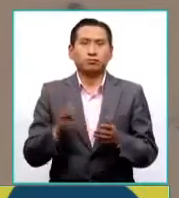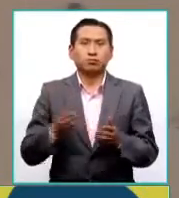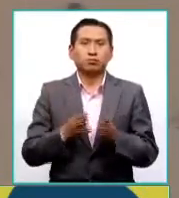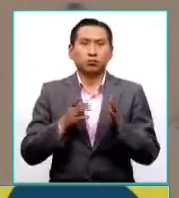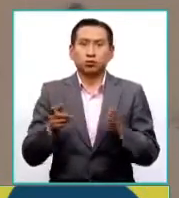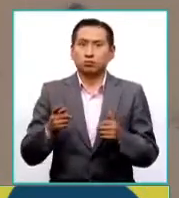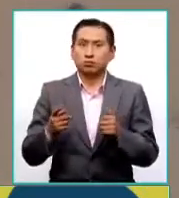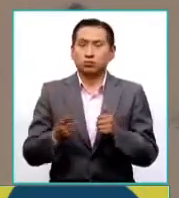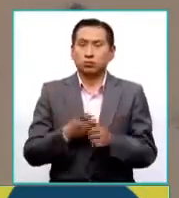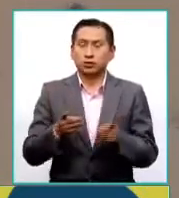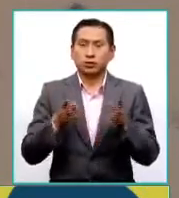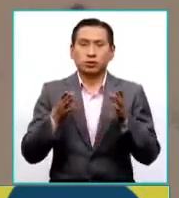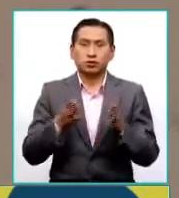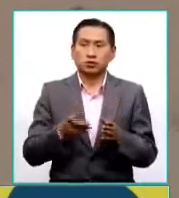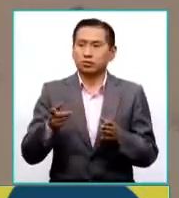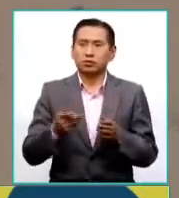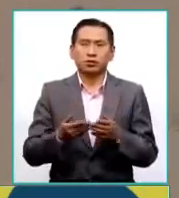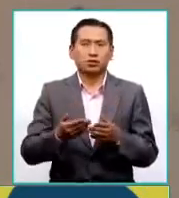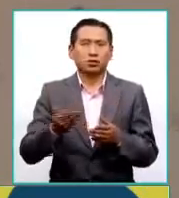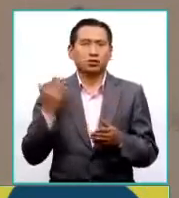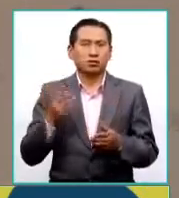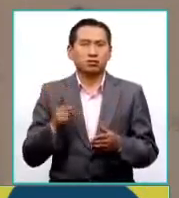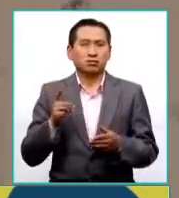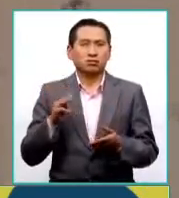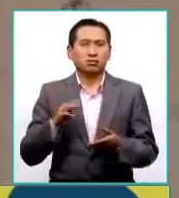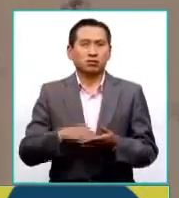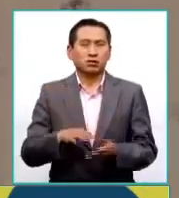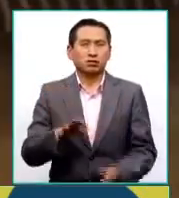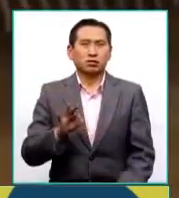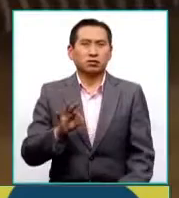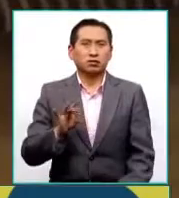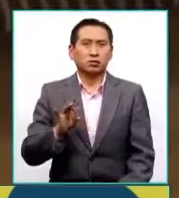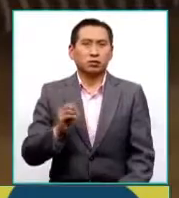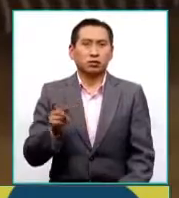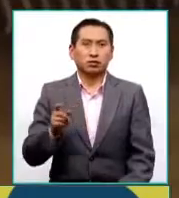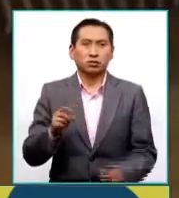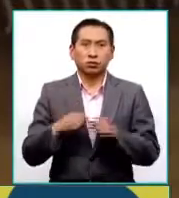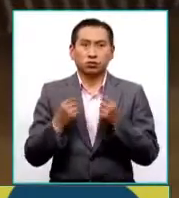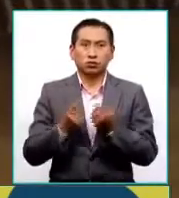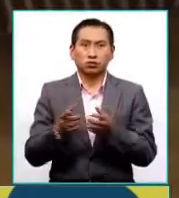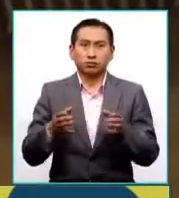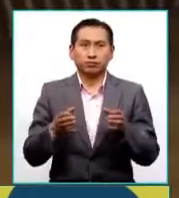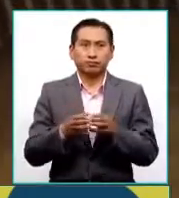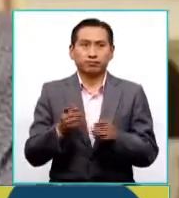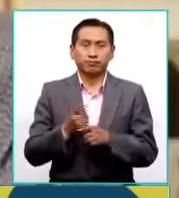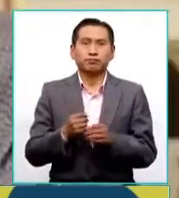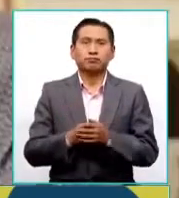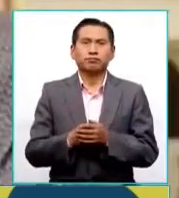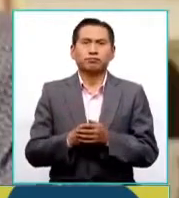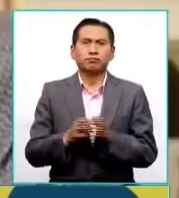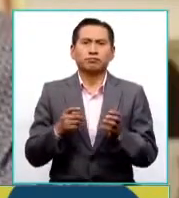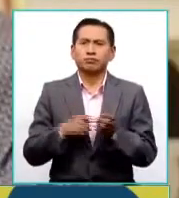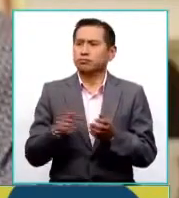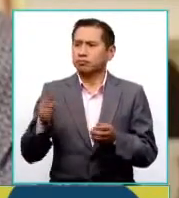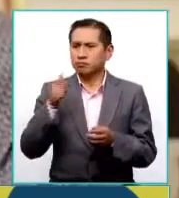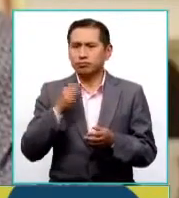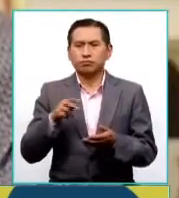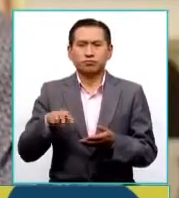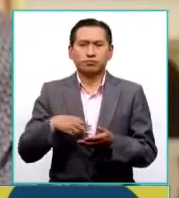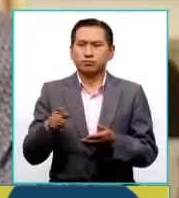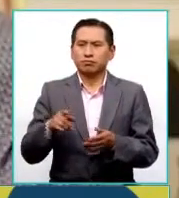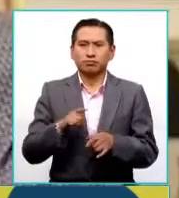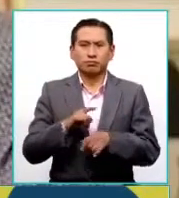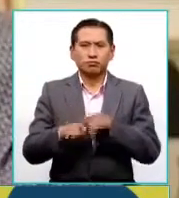el primer director de Maroyu a finales de 1980, cuando se formó el grupo de cumbia. Temas como Chica del Baile,